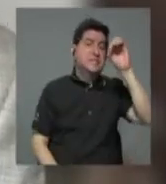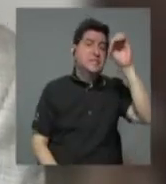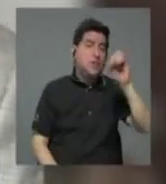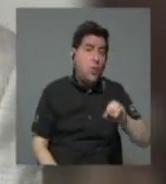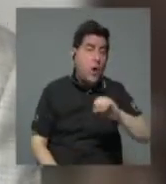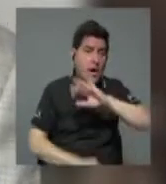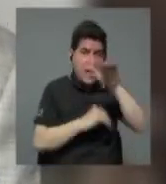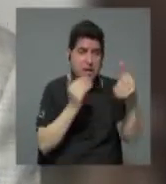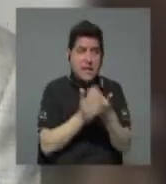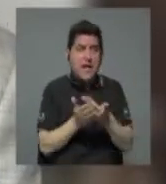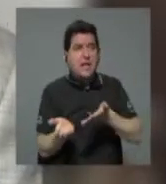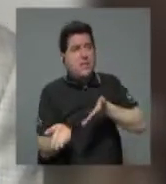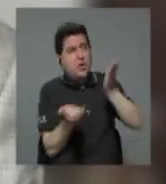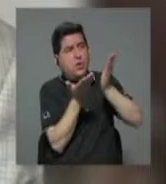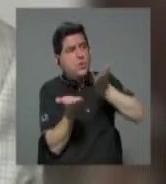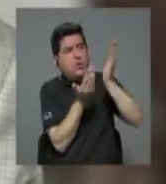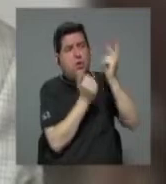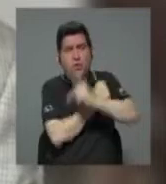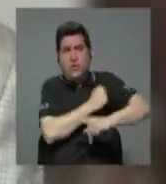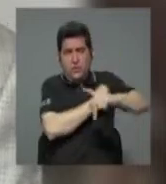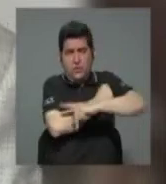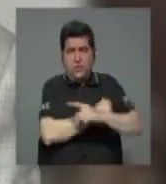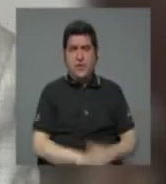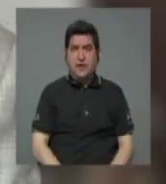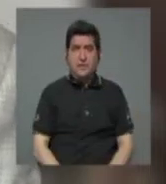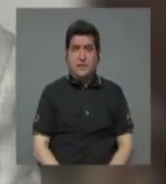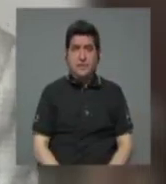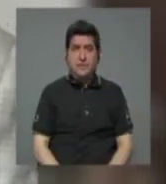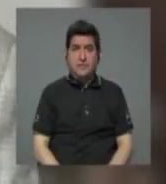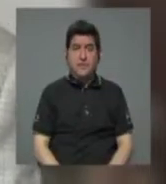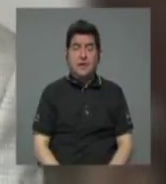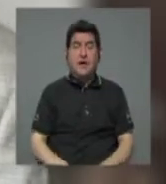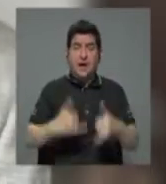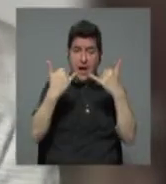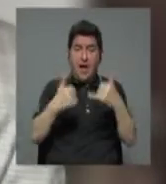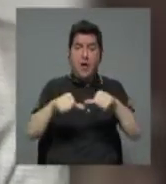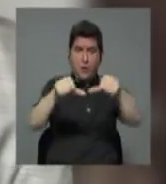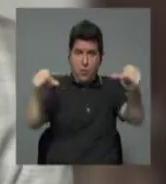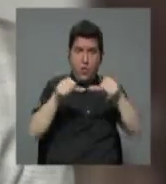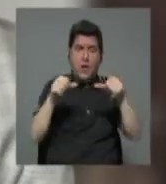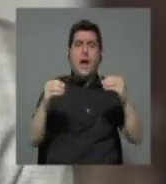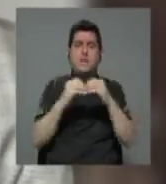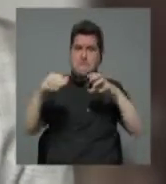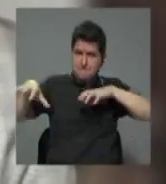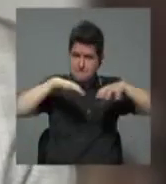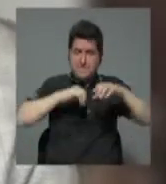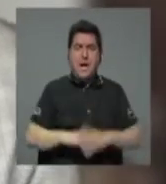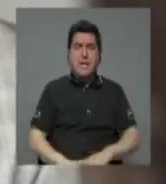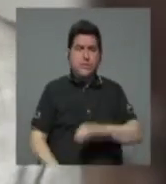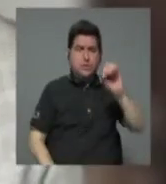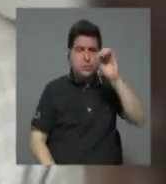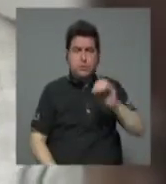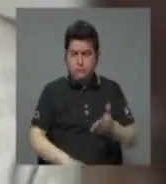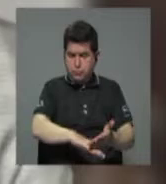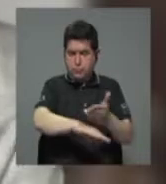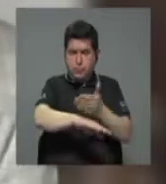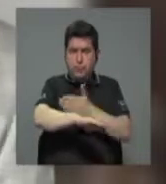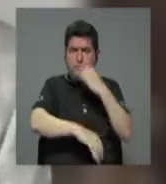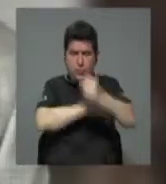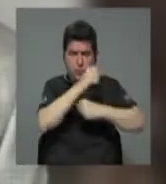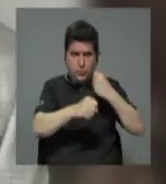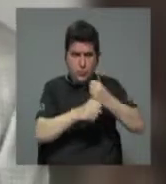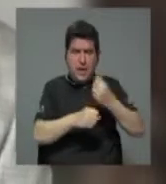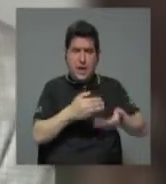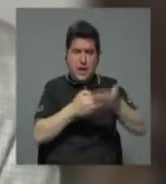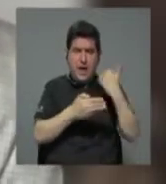50% de todas las exportaciones del país y convirtiéndose precisamente en el sector más dinámico, con tasas de crecimiento que del año pasado